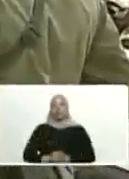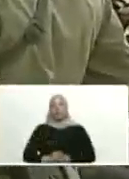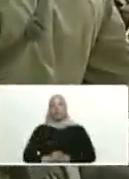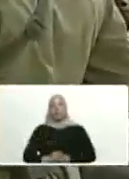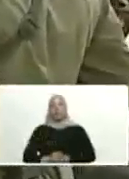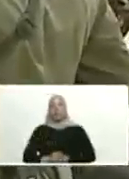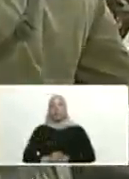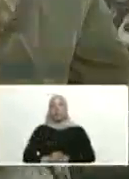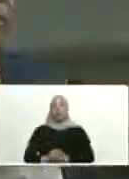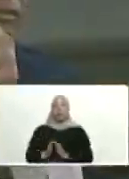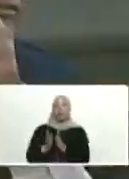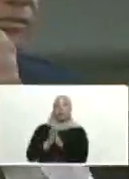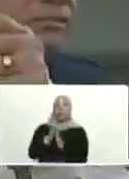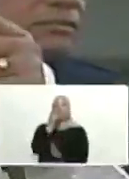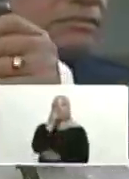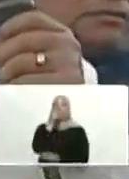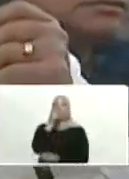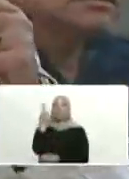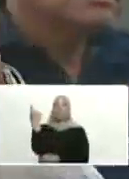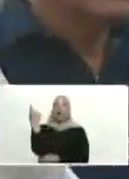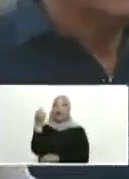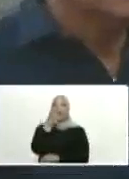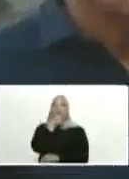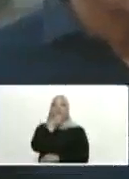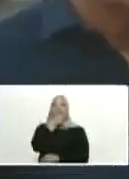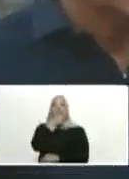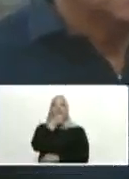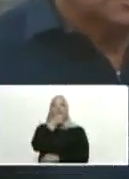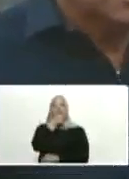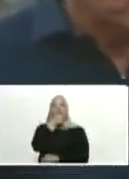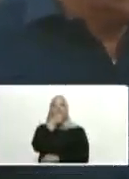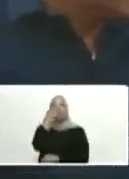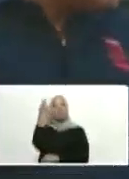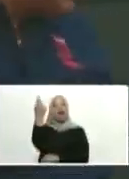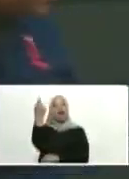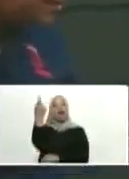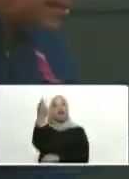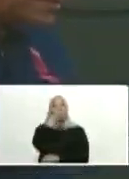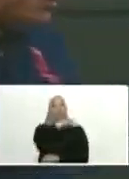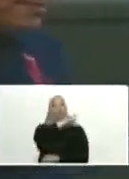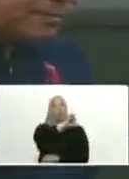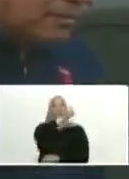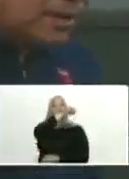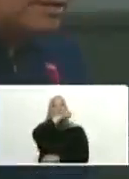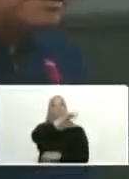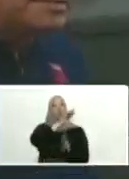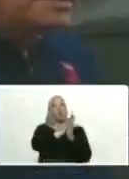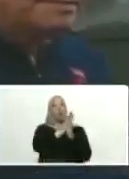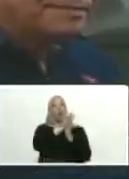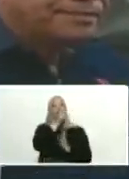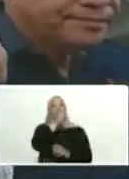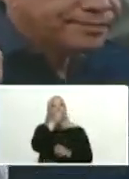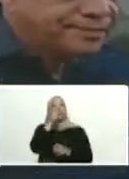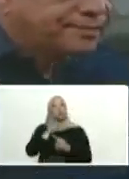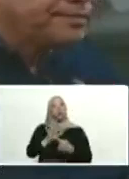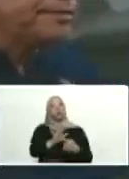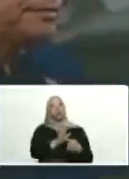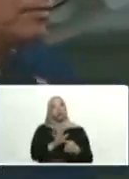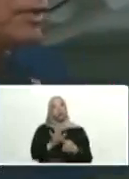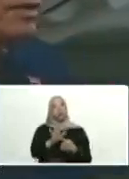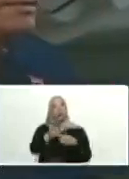muy bien por favor un micrófono aquí el comandante Mendoza qué podemos mostrarle aquí a nuestro pueblo de la mano maravillosa